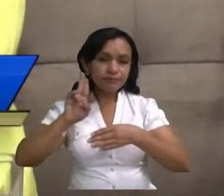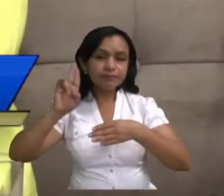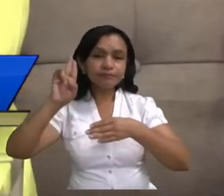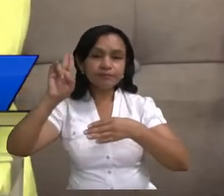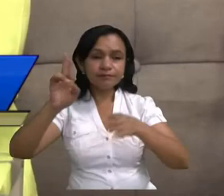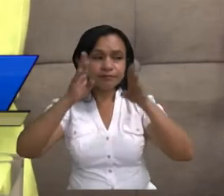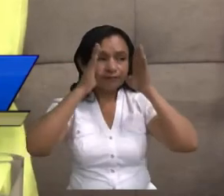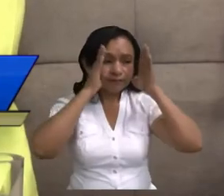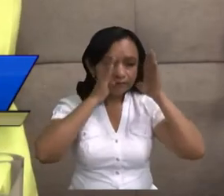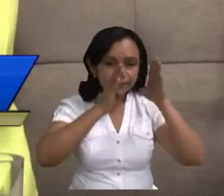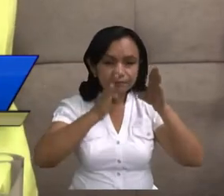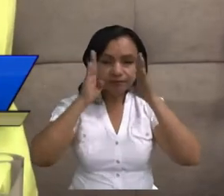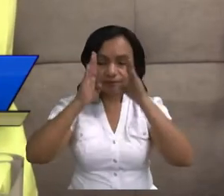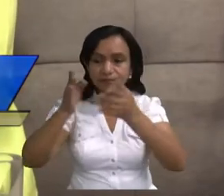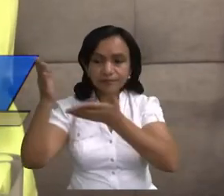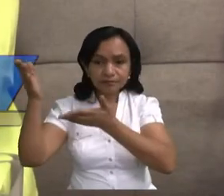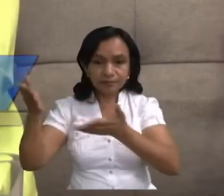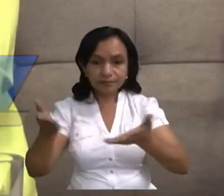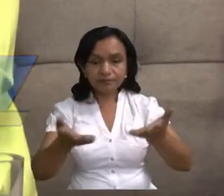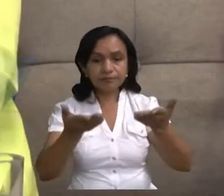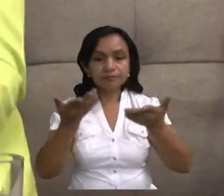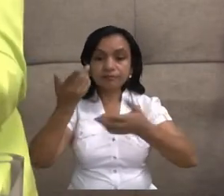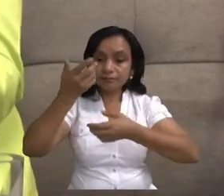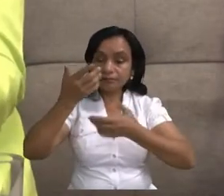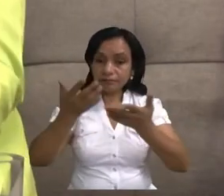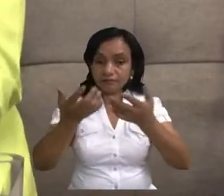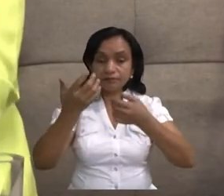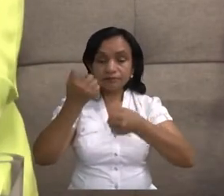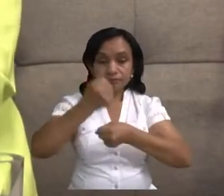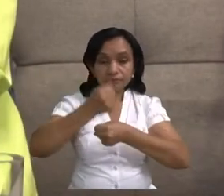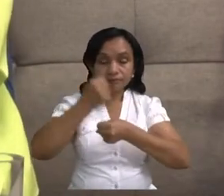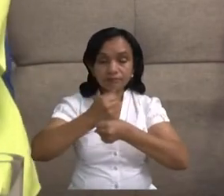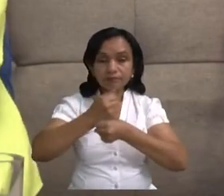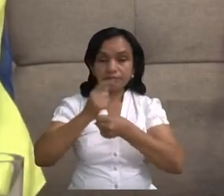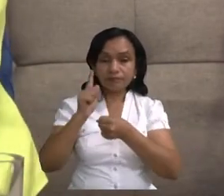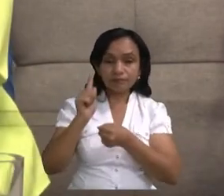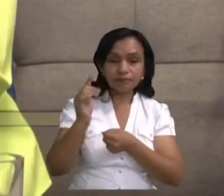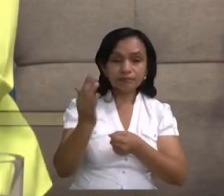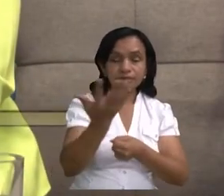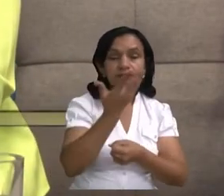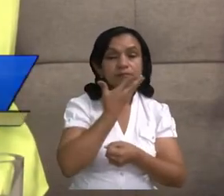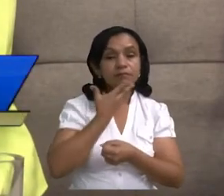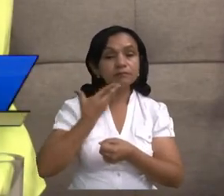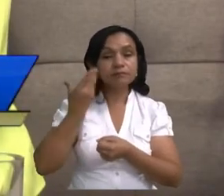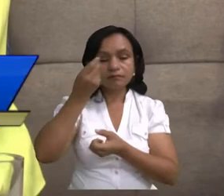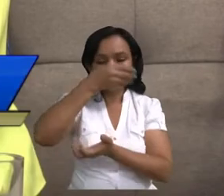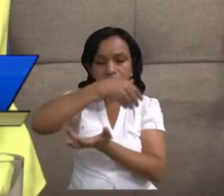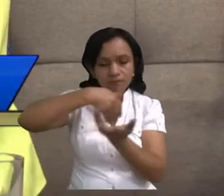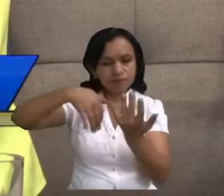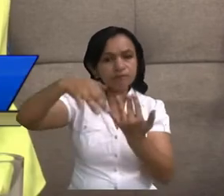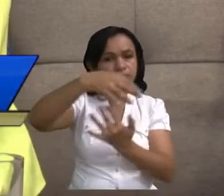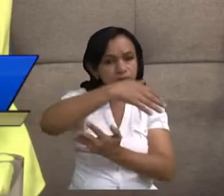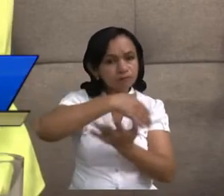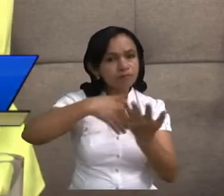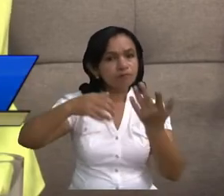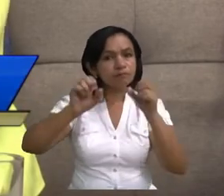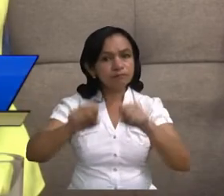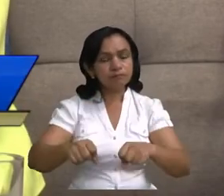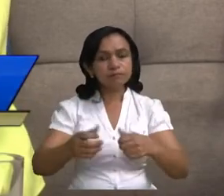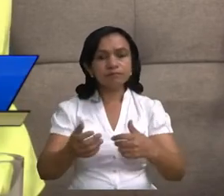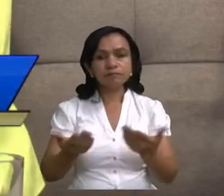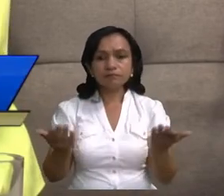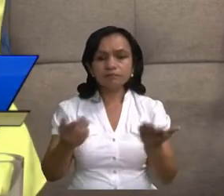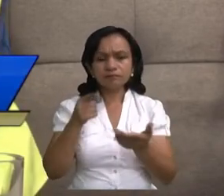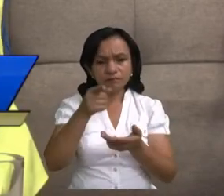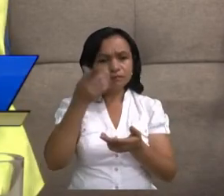dimensiones y trabajar en función de esa integración de los jóvenes. Lógicamente,